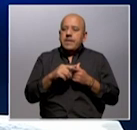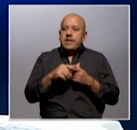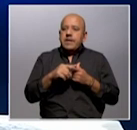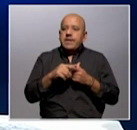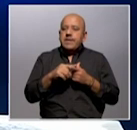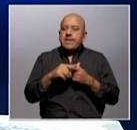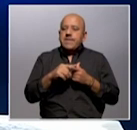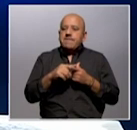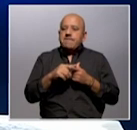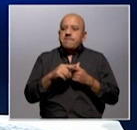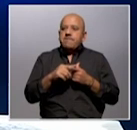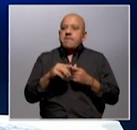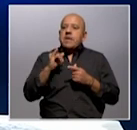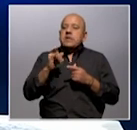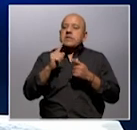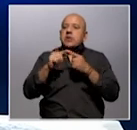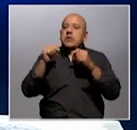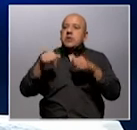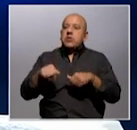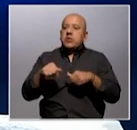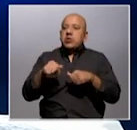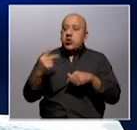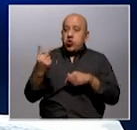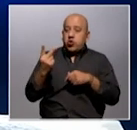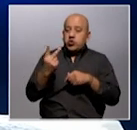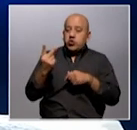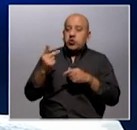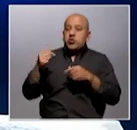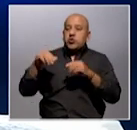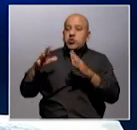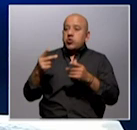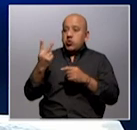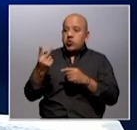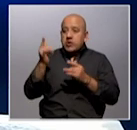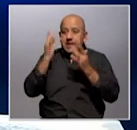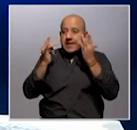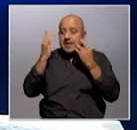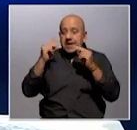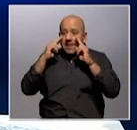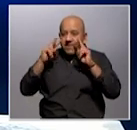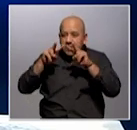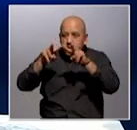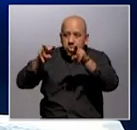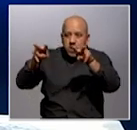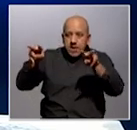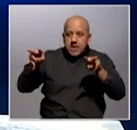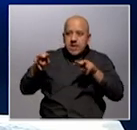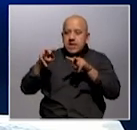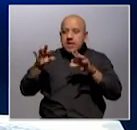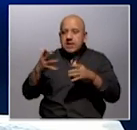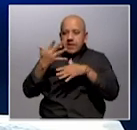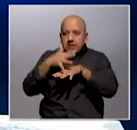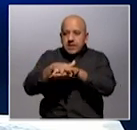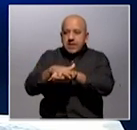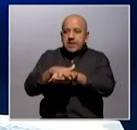también justamente lo que lo que los une creo que son dos artistas visuales y muy integrales